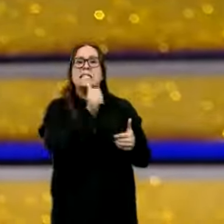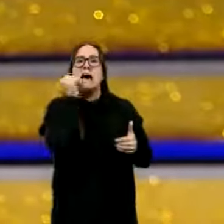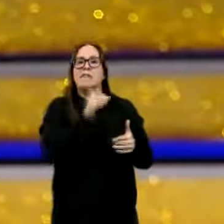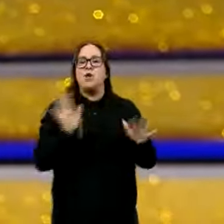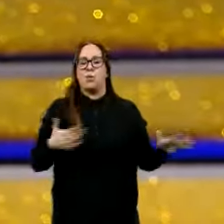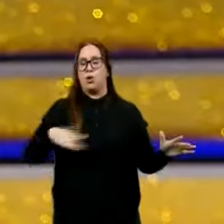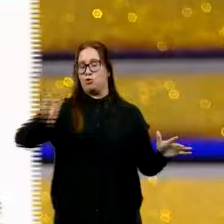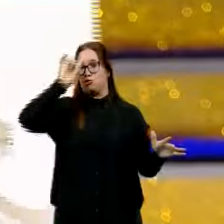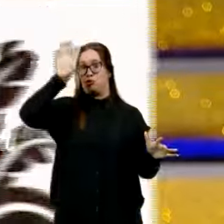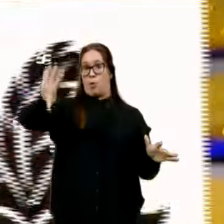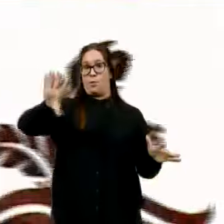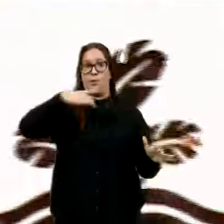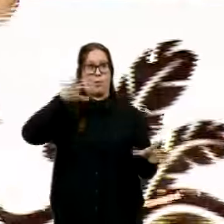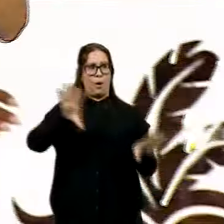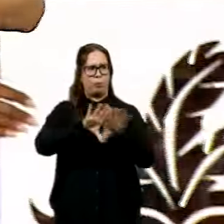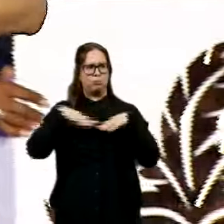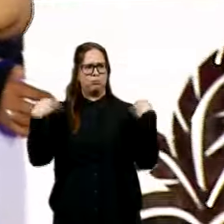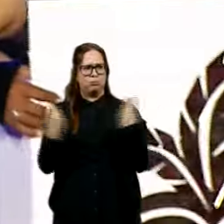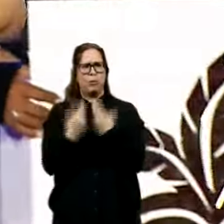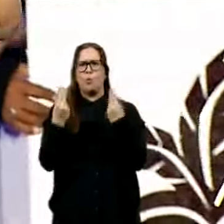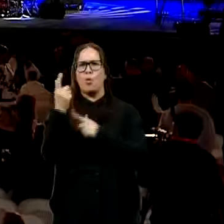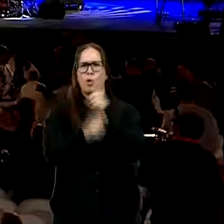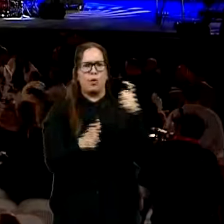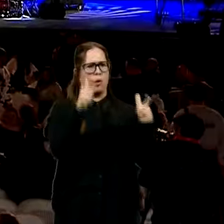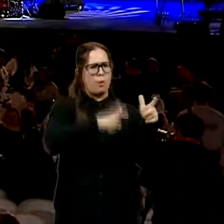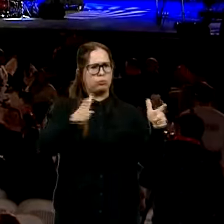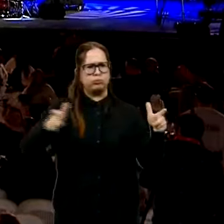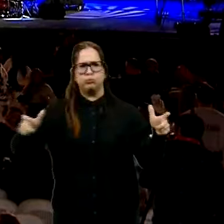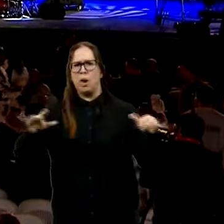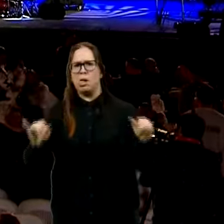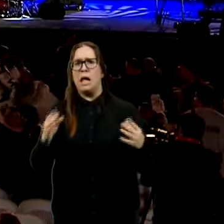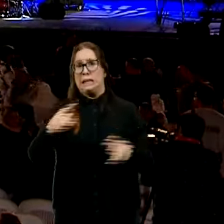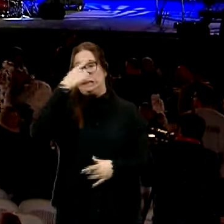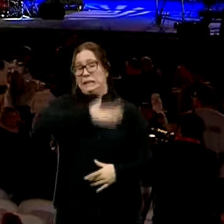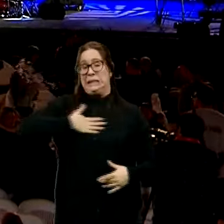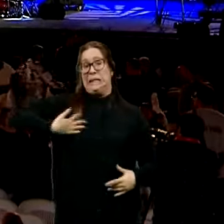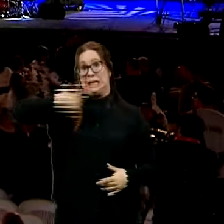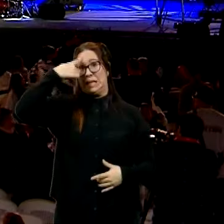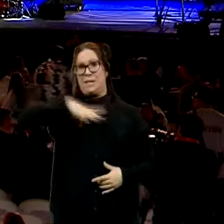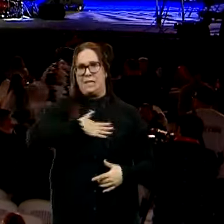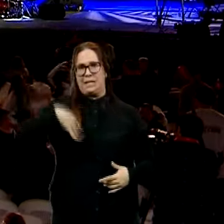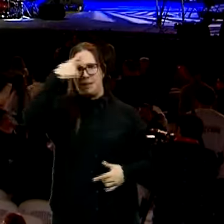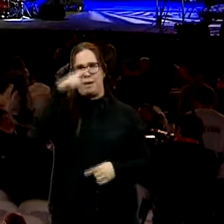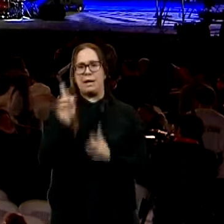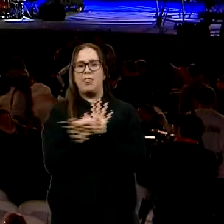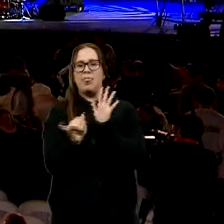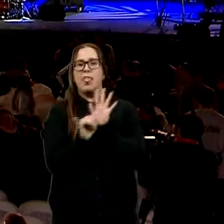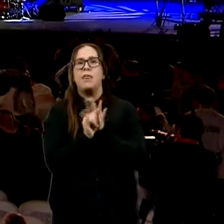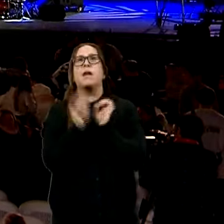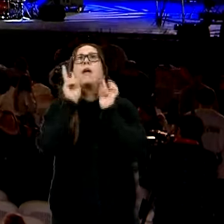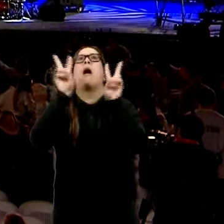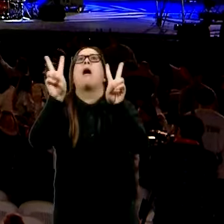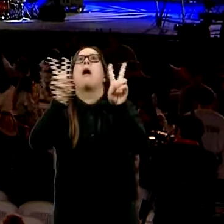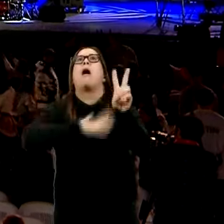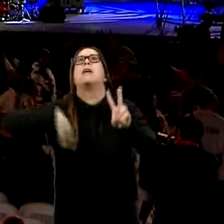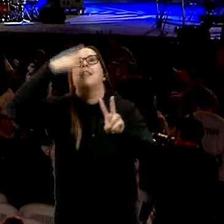fíjate, que esto está más lleno que nunca casi. Hombre, claro, claro, porque quieren saber y lo quieren saber aquí en primera fila como nosotros. ¿Por qué estamos aquí?